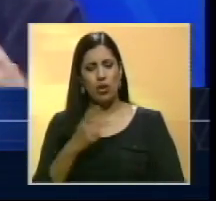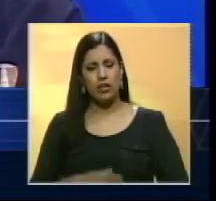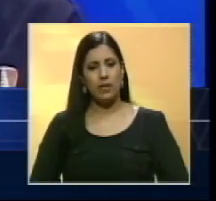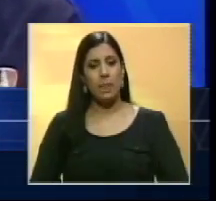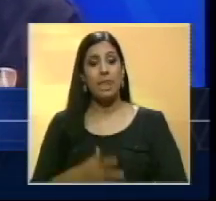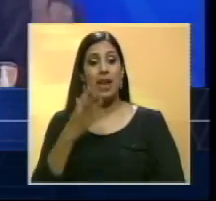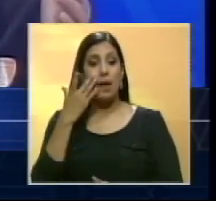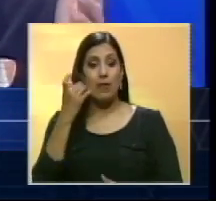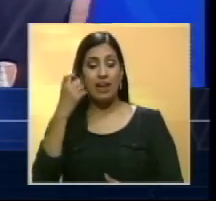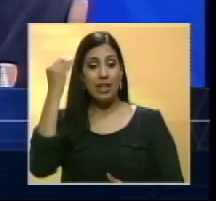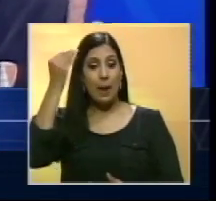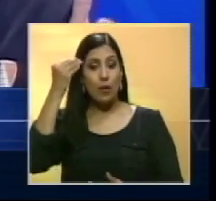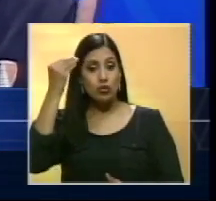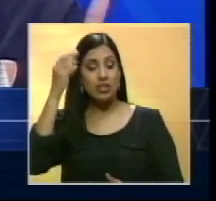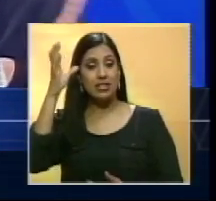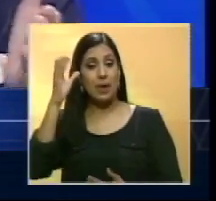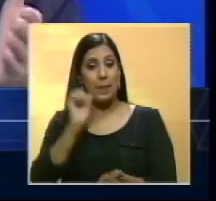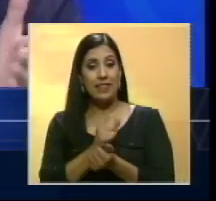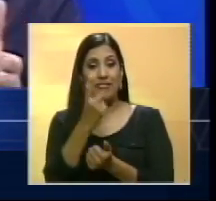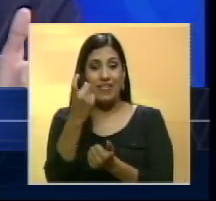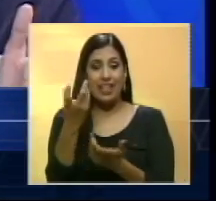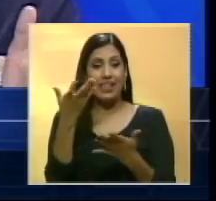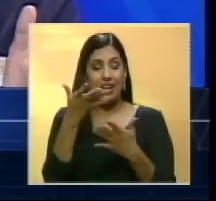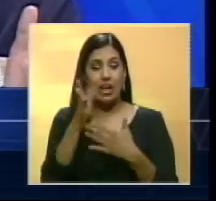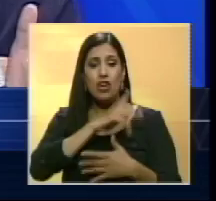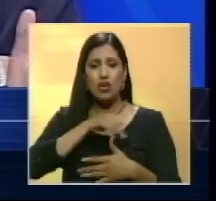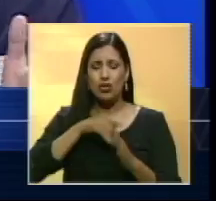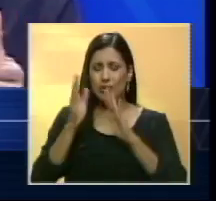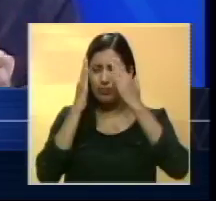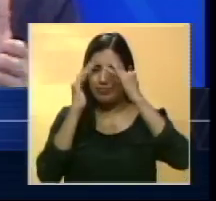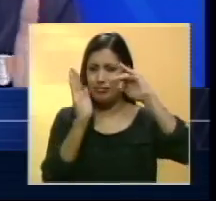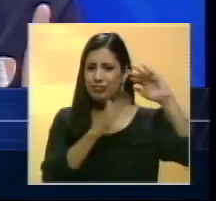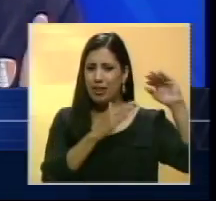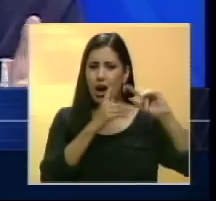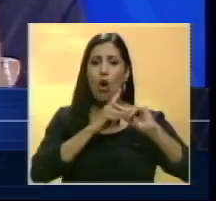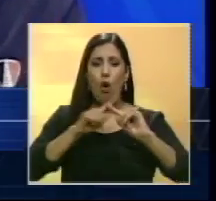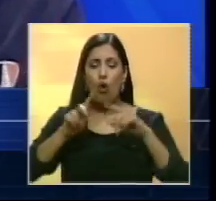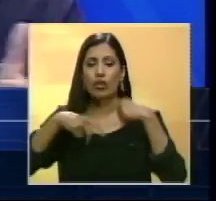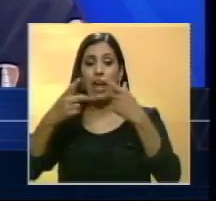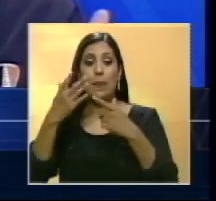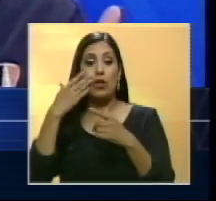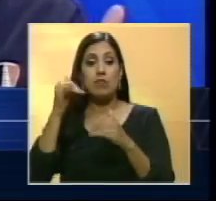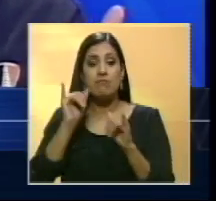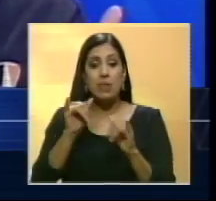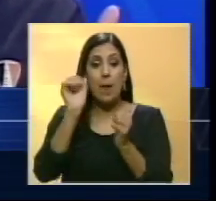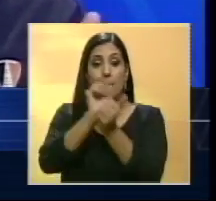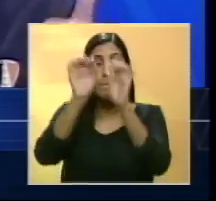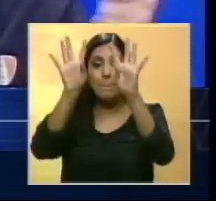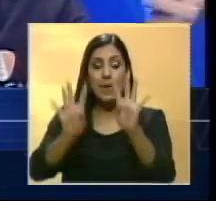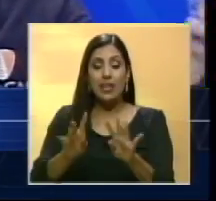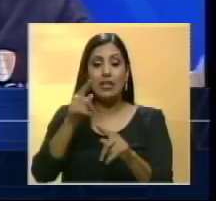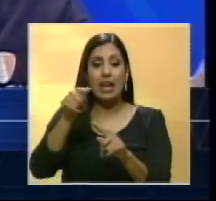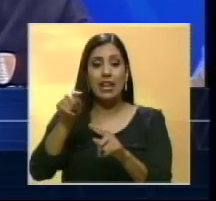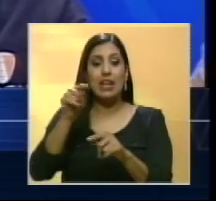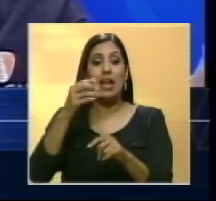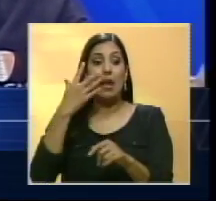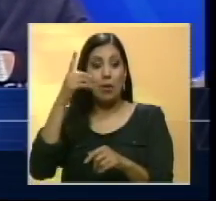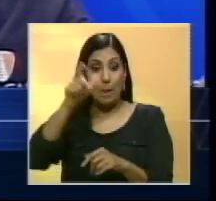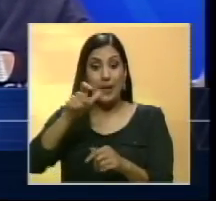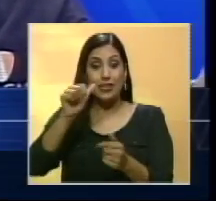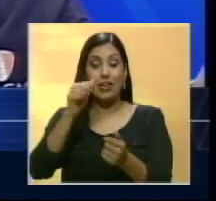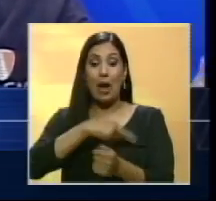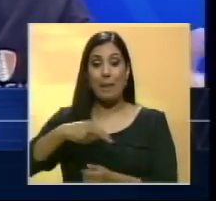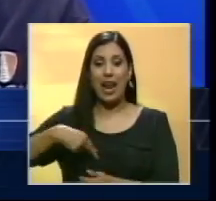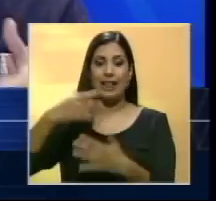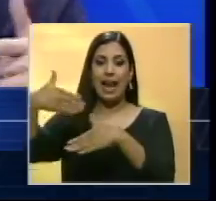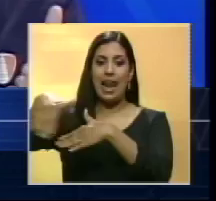tengamos presos de conciencia? Hace falta que los venezolanos pasemos esa página y no hay forma de hacerlo mientras tengamos las cárceles llenas, es decir, mientras que están los delincuentes en la